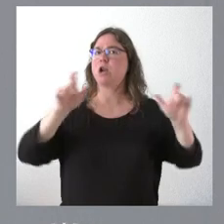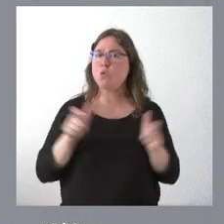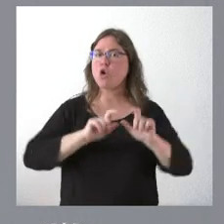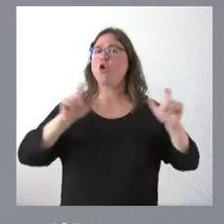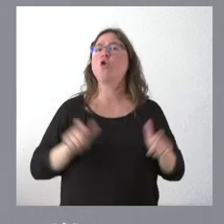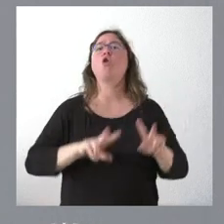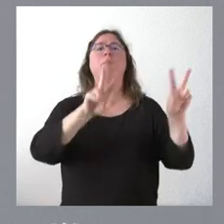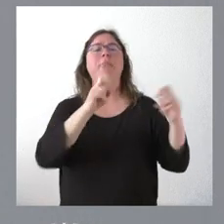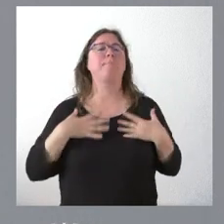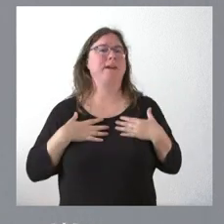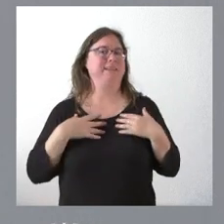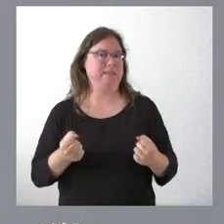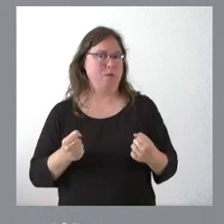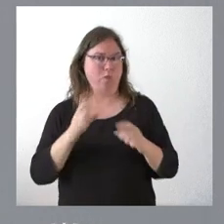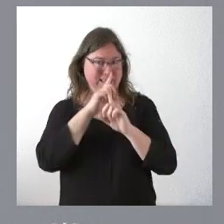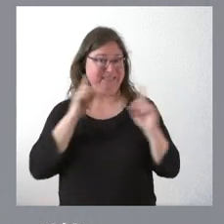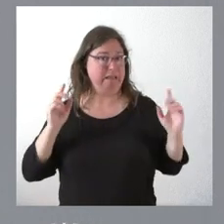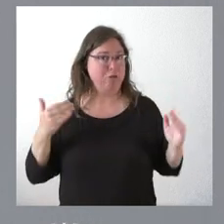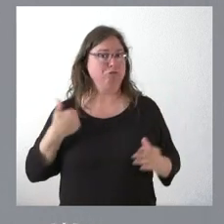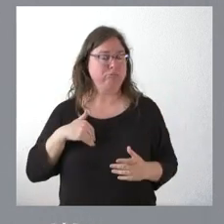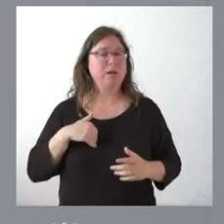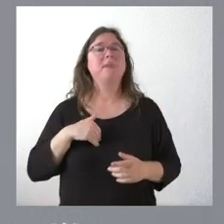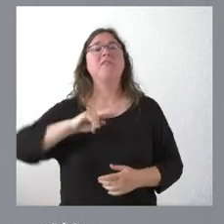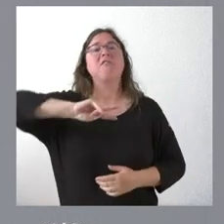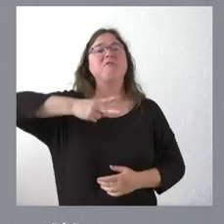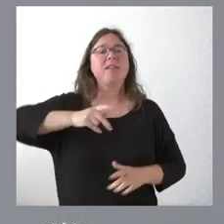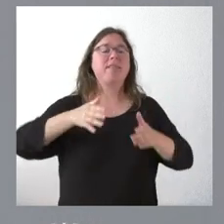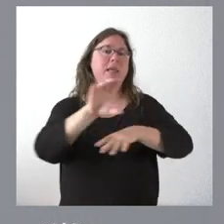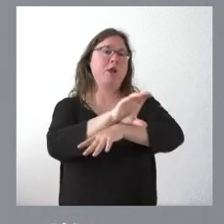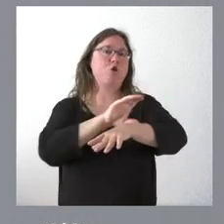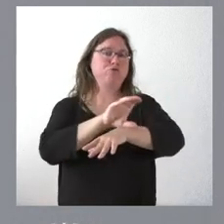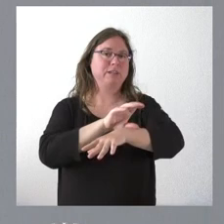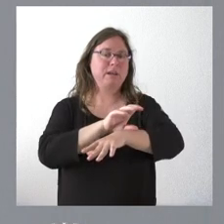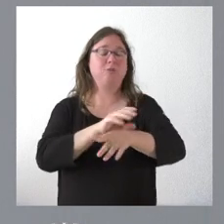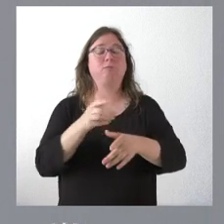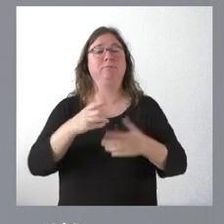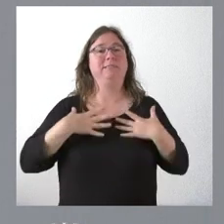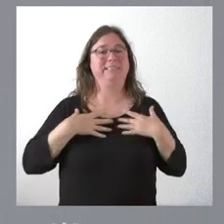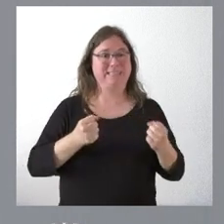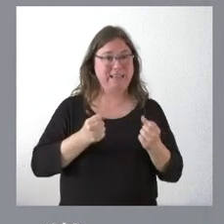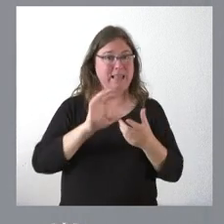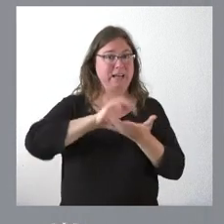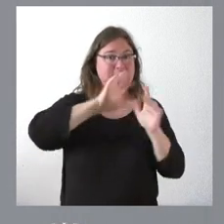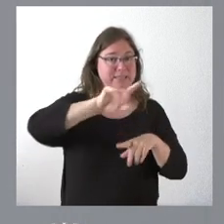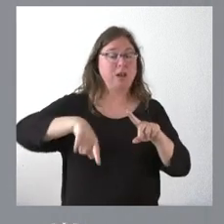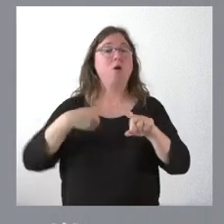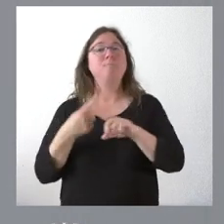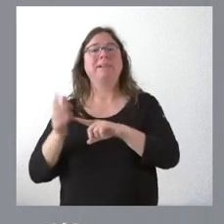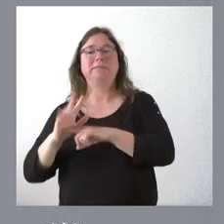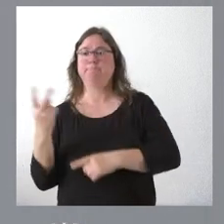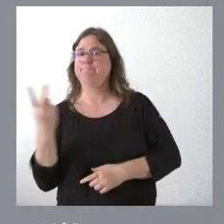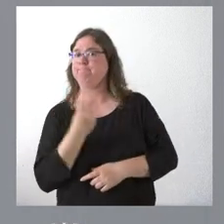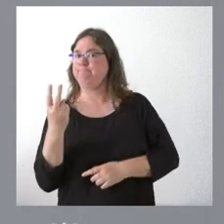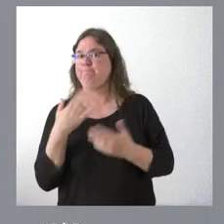sanitaria en este mismo año. Se han reunido los viceconsejeros de Sanidad de Castilla y León y el viceconsejero de Sanidad de Castilla-La Mancha. Tengo que decir que